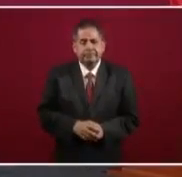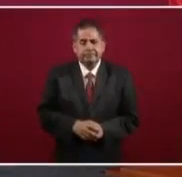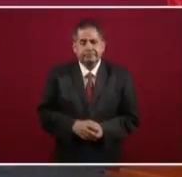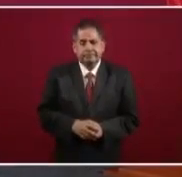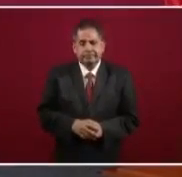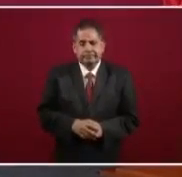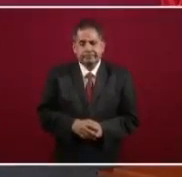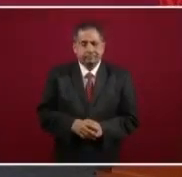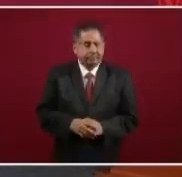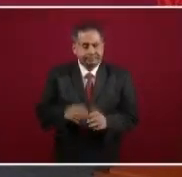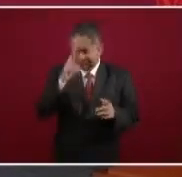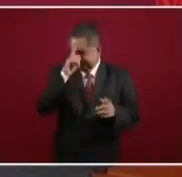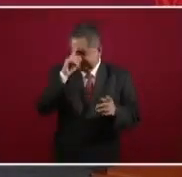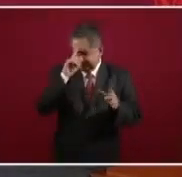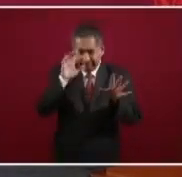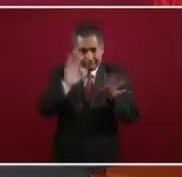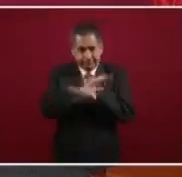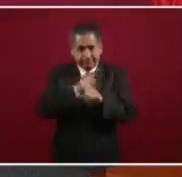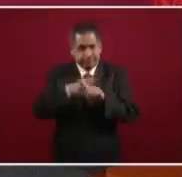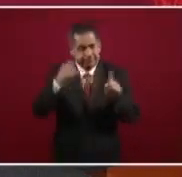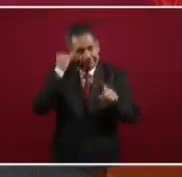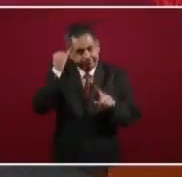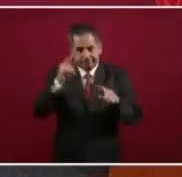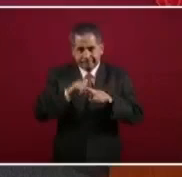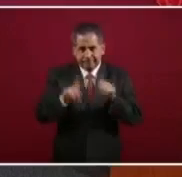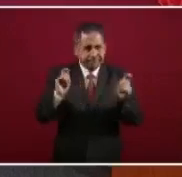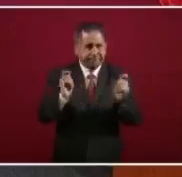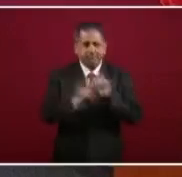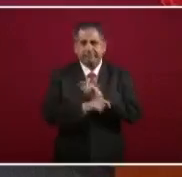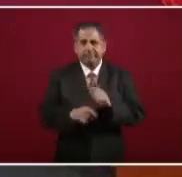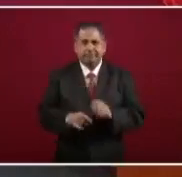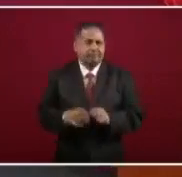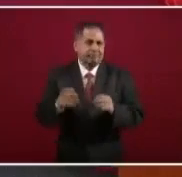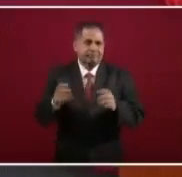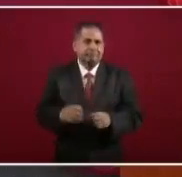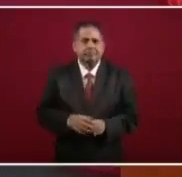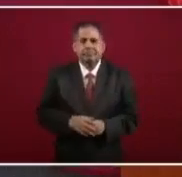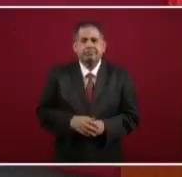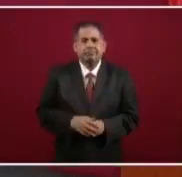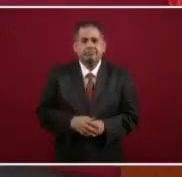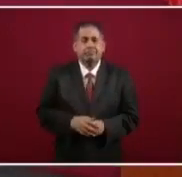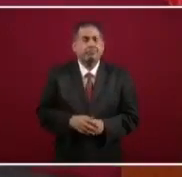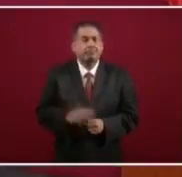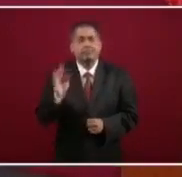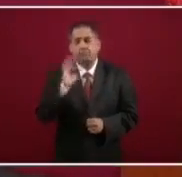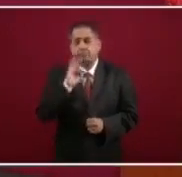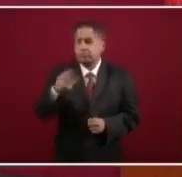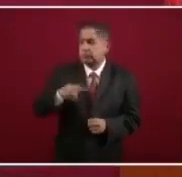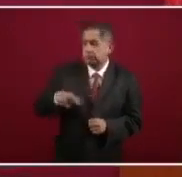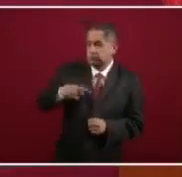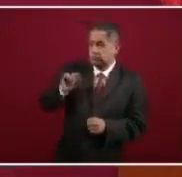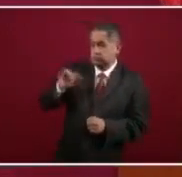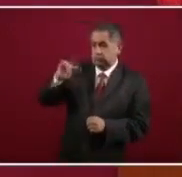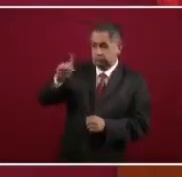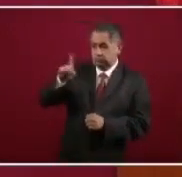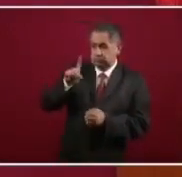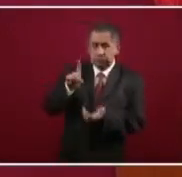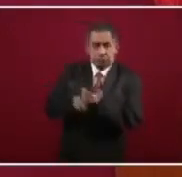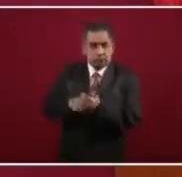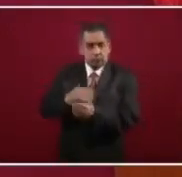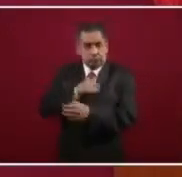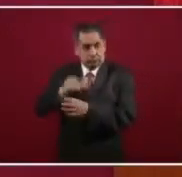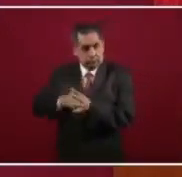y cambiaria eso de que a ver si un servidor público cumple con su